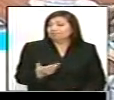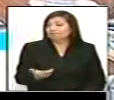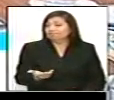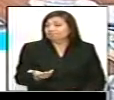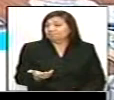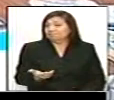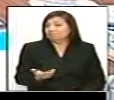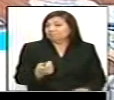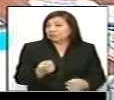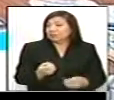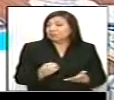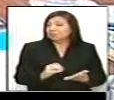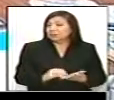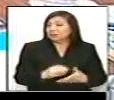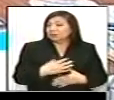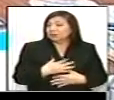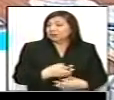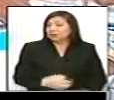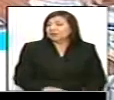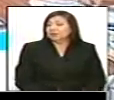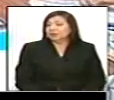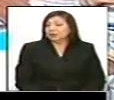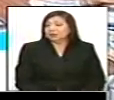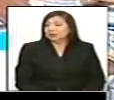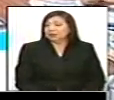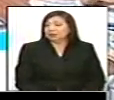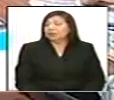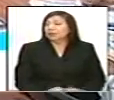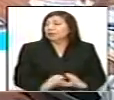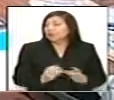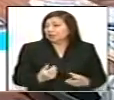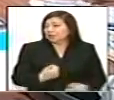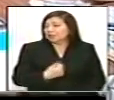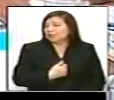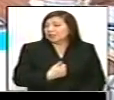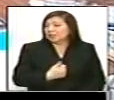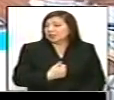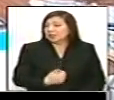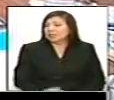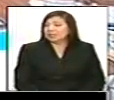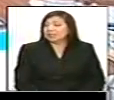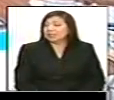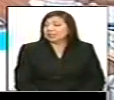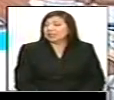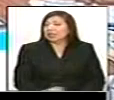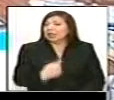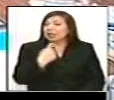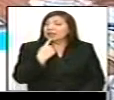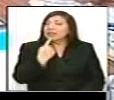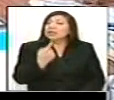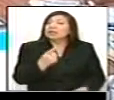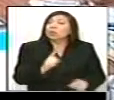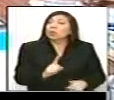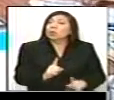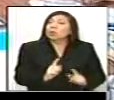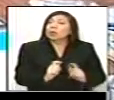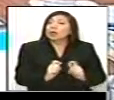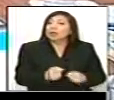y me pareció unas normas muy interesantes que sacó, creo que el Congreso mismo, ¿no? Señalar cuando